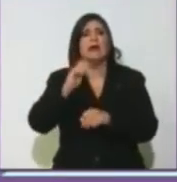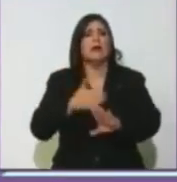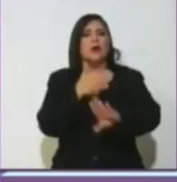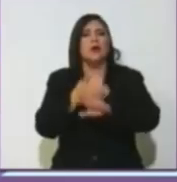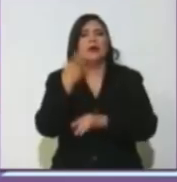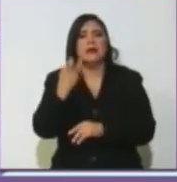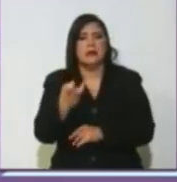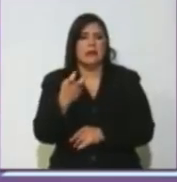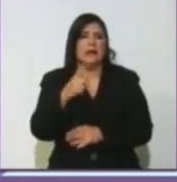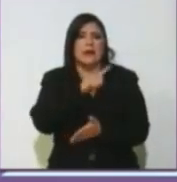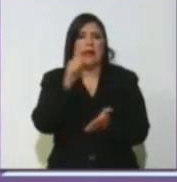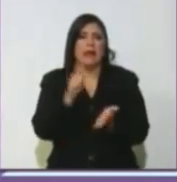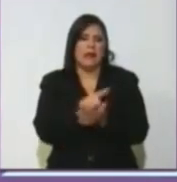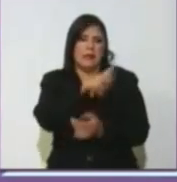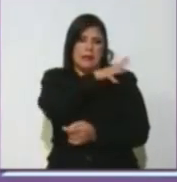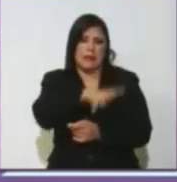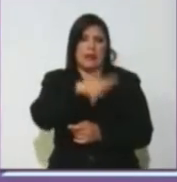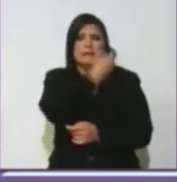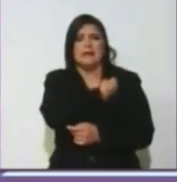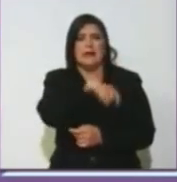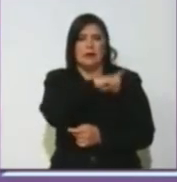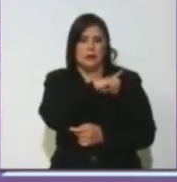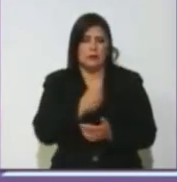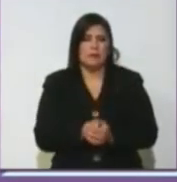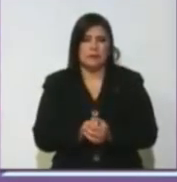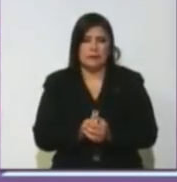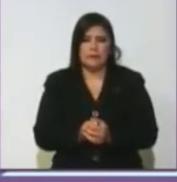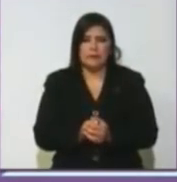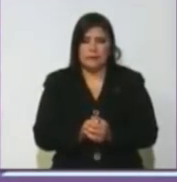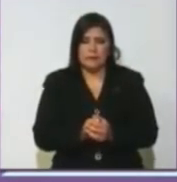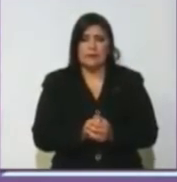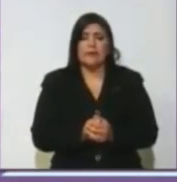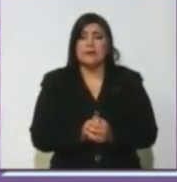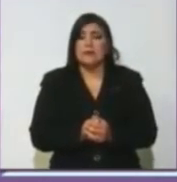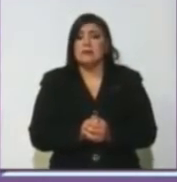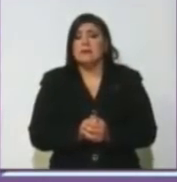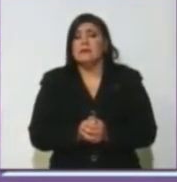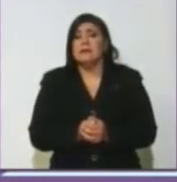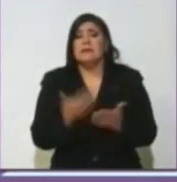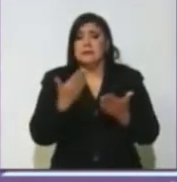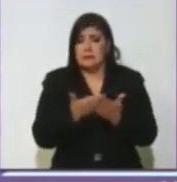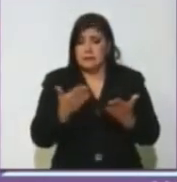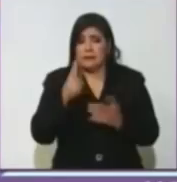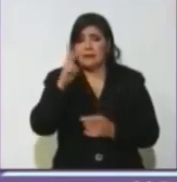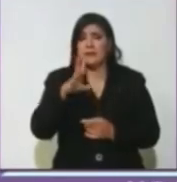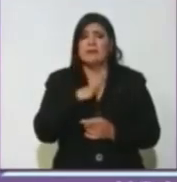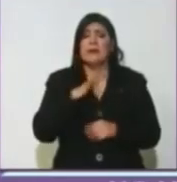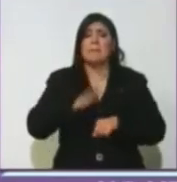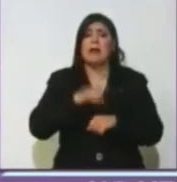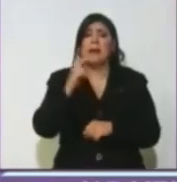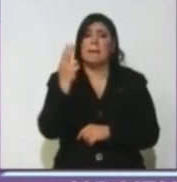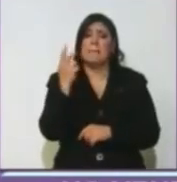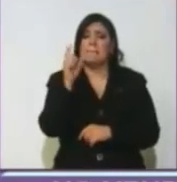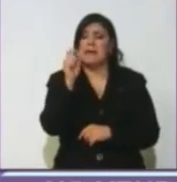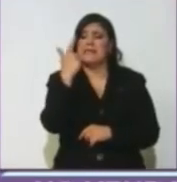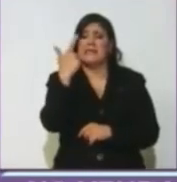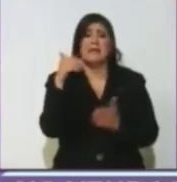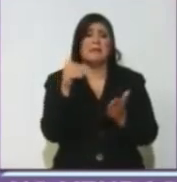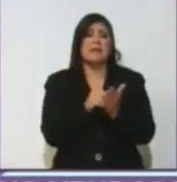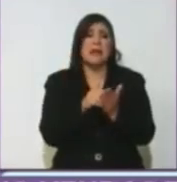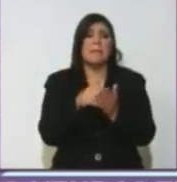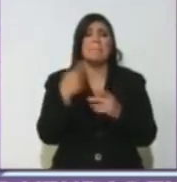la ley general de salud ahora tenemos más de 27.000 reclusos